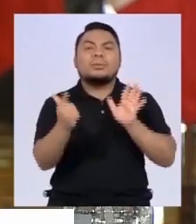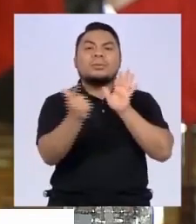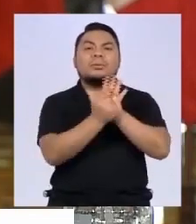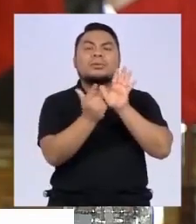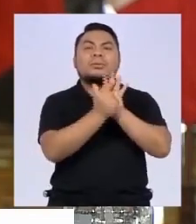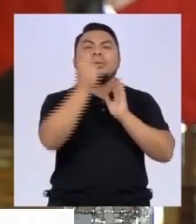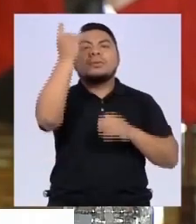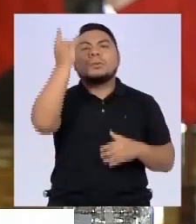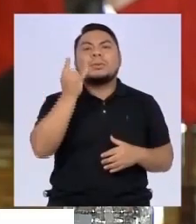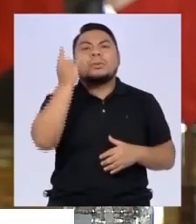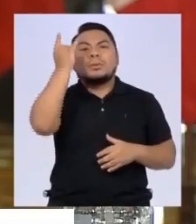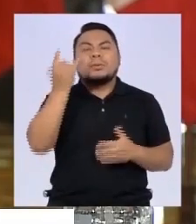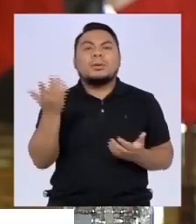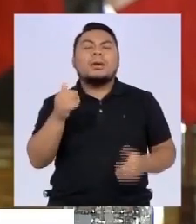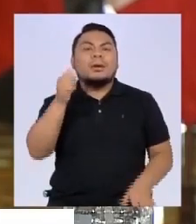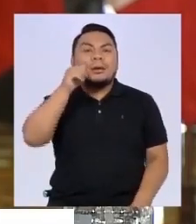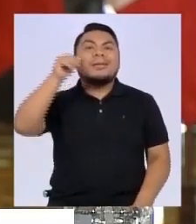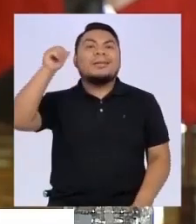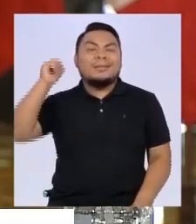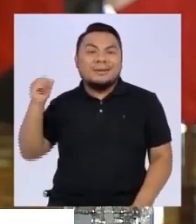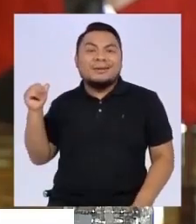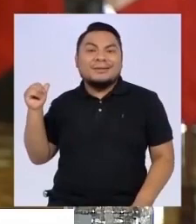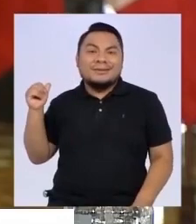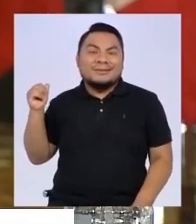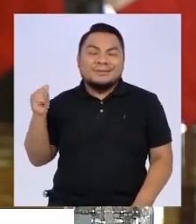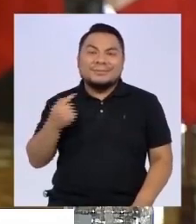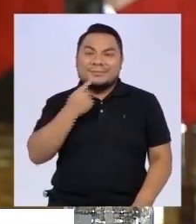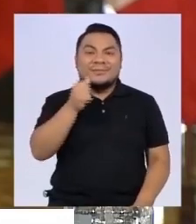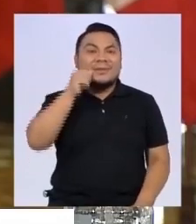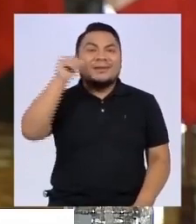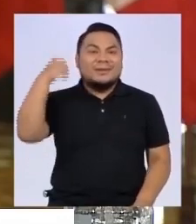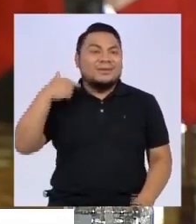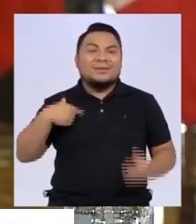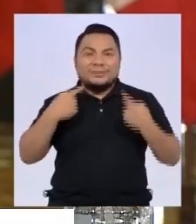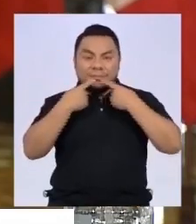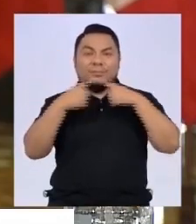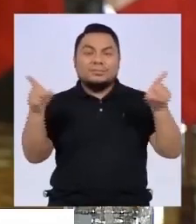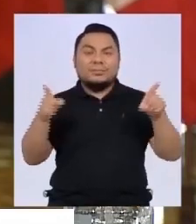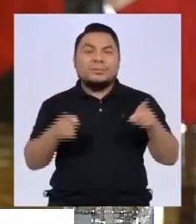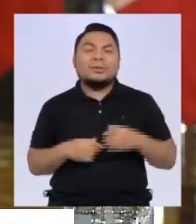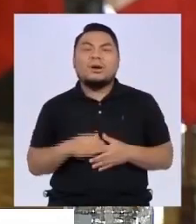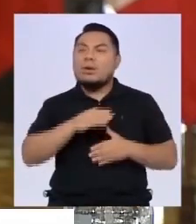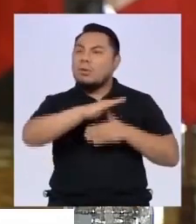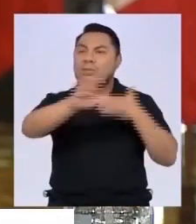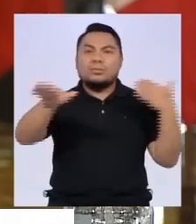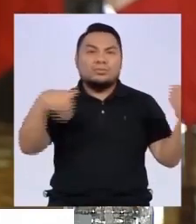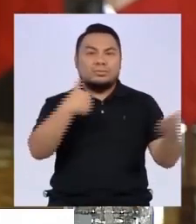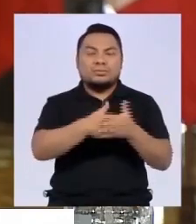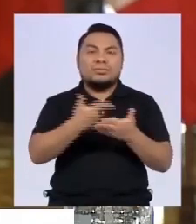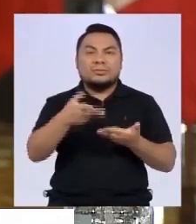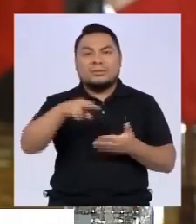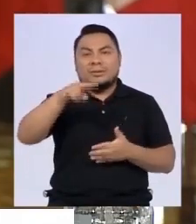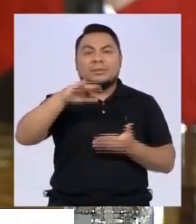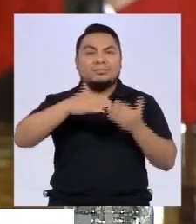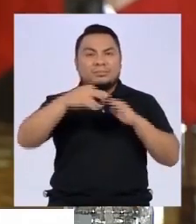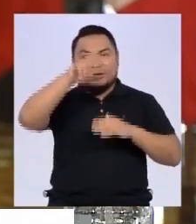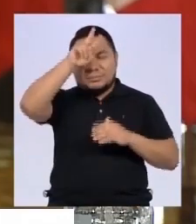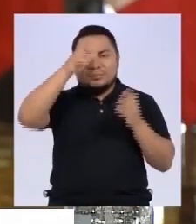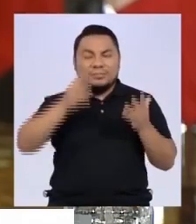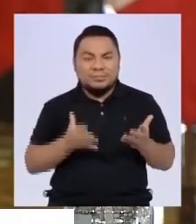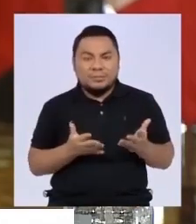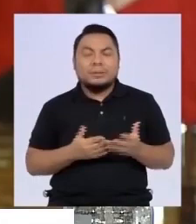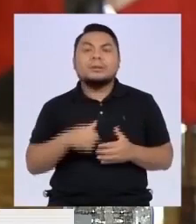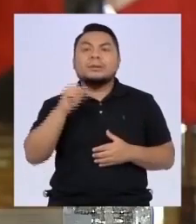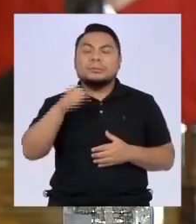de urgencia que el día de ayer dimos conocimiento a toda la población con